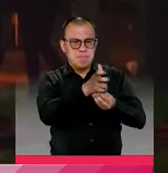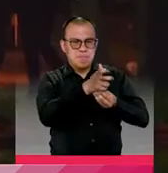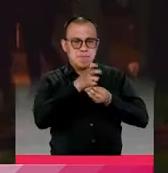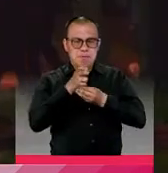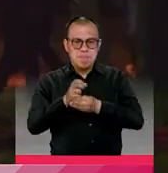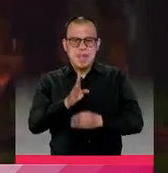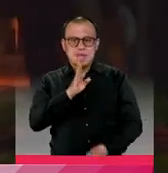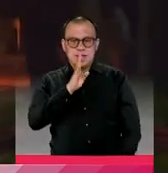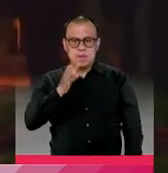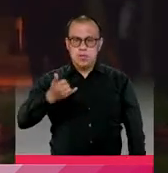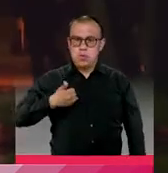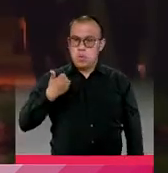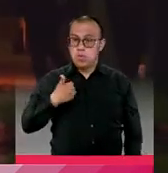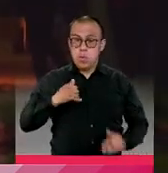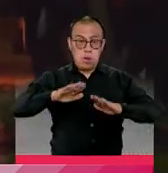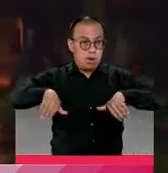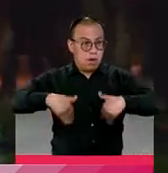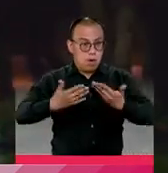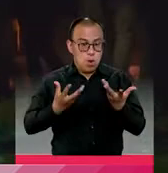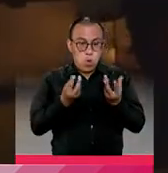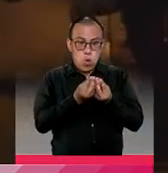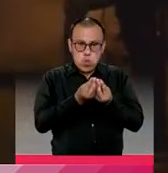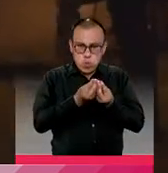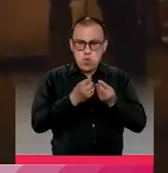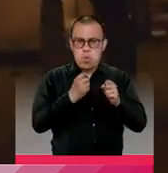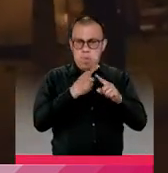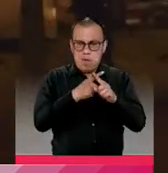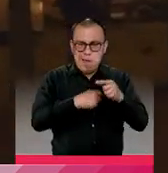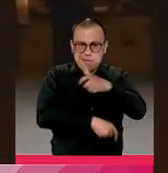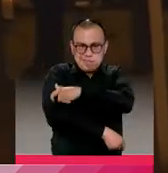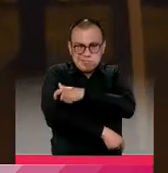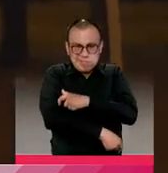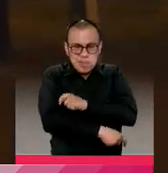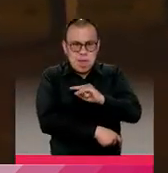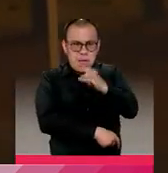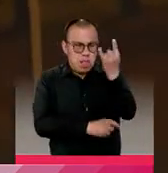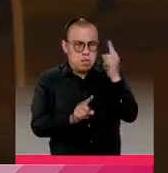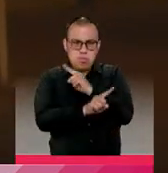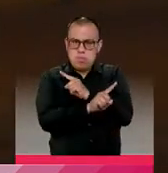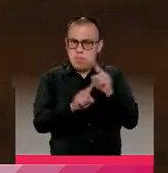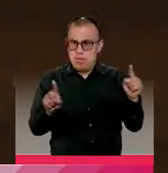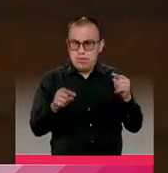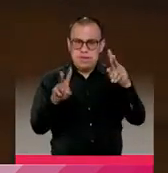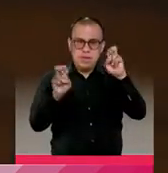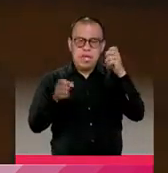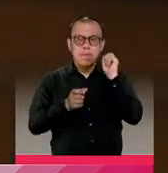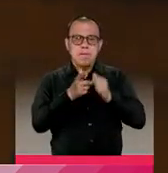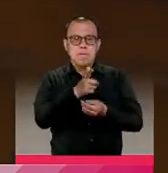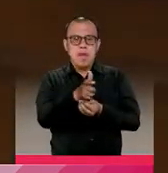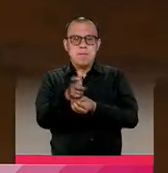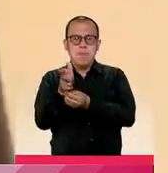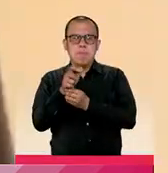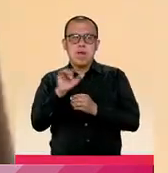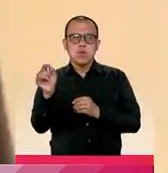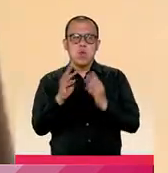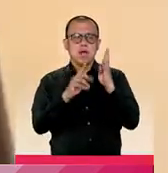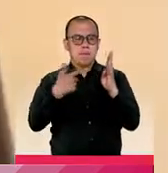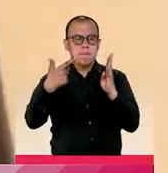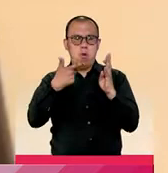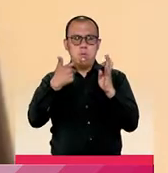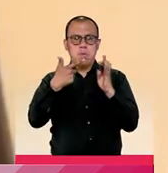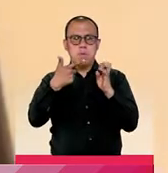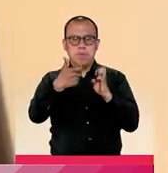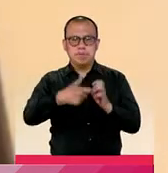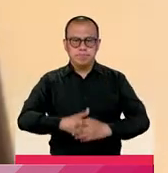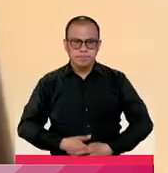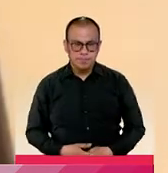contra jóvenes que no eran delincuentes o miembros de organizaciones ilegales, quienes en su concepto fueron fusilados. El responsable